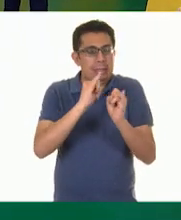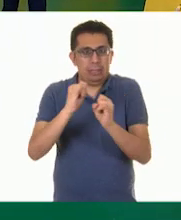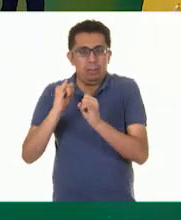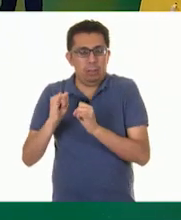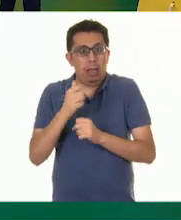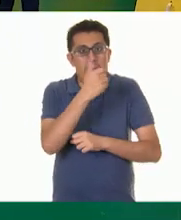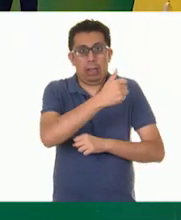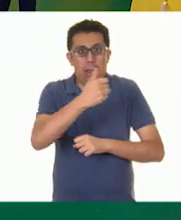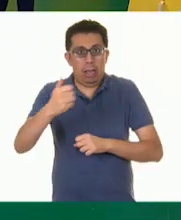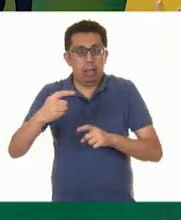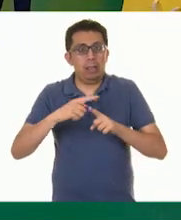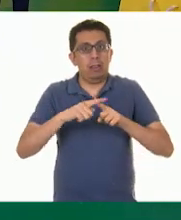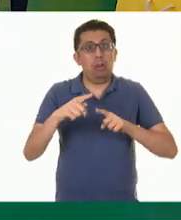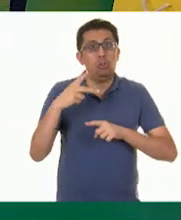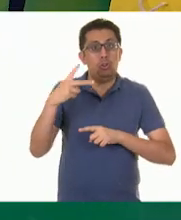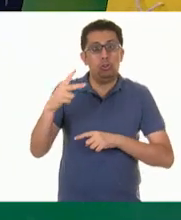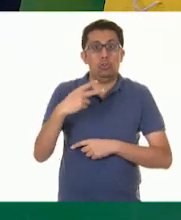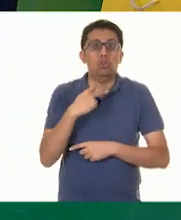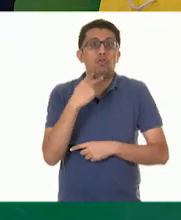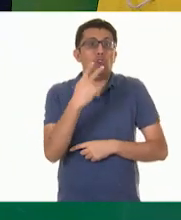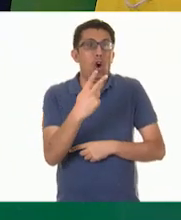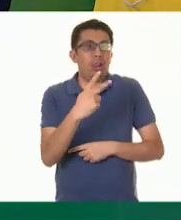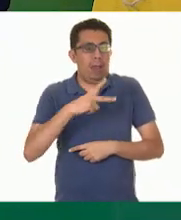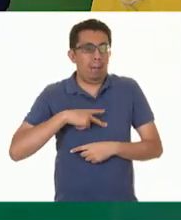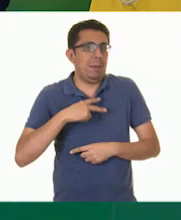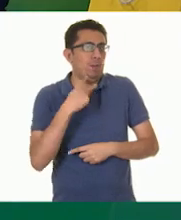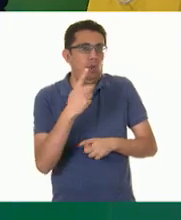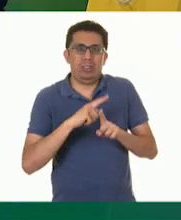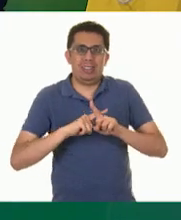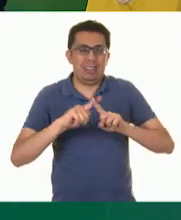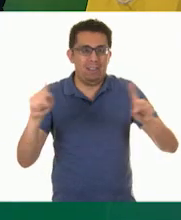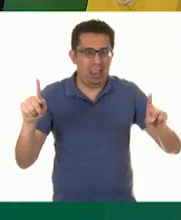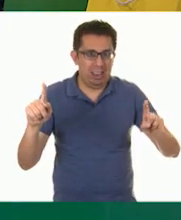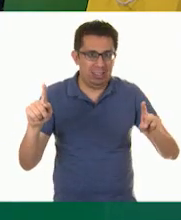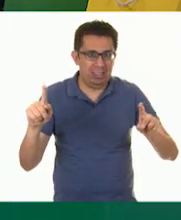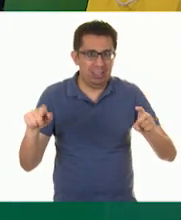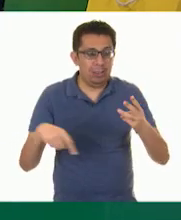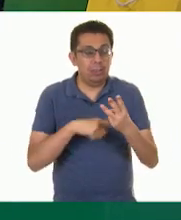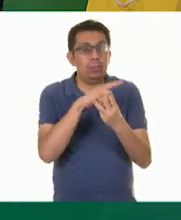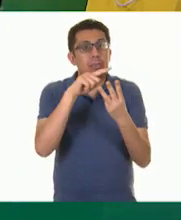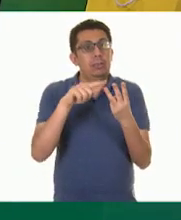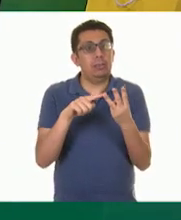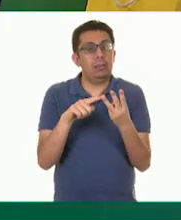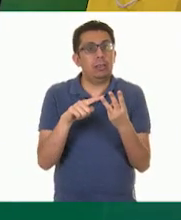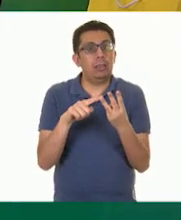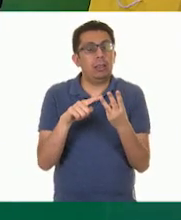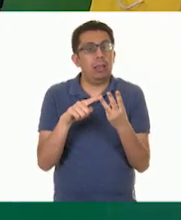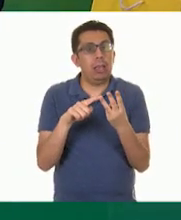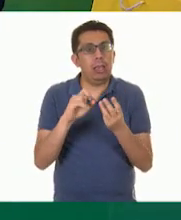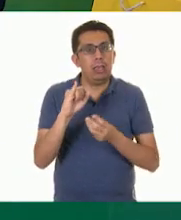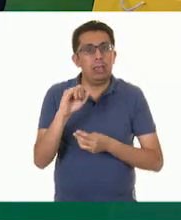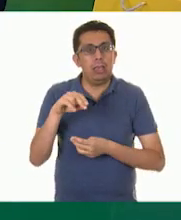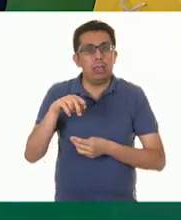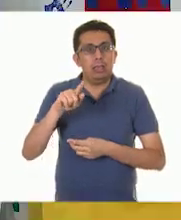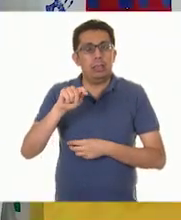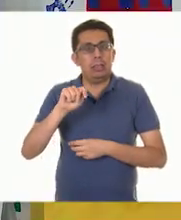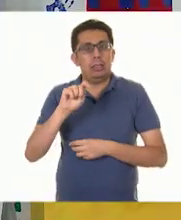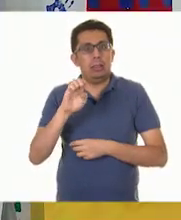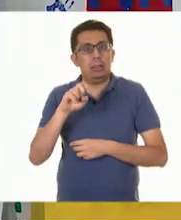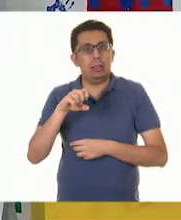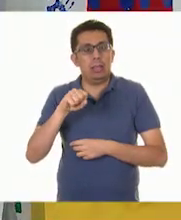voz, pero la segunda característica era el timbre. Y la tercera era la intensidad.